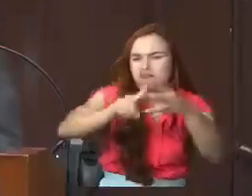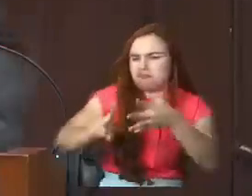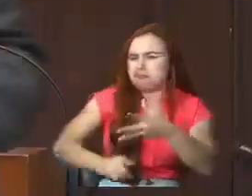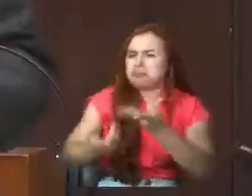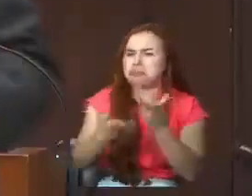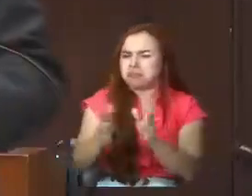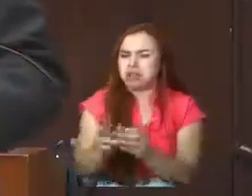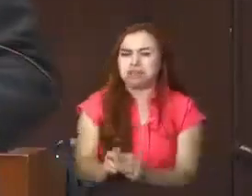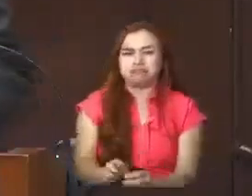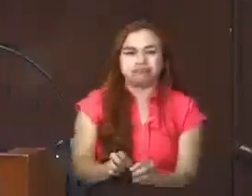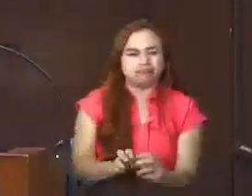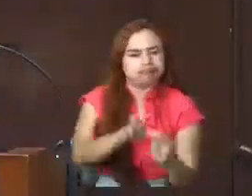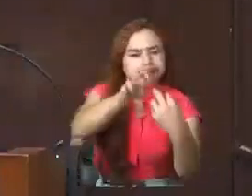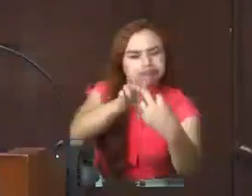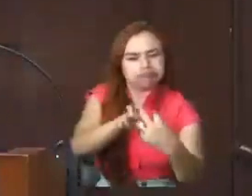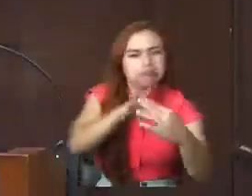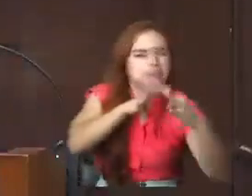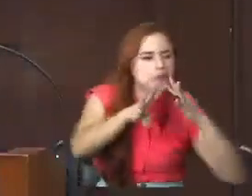de Colombia